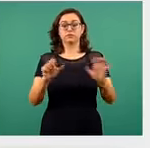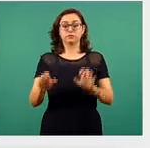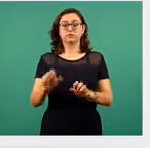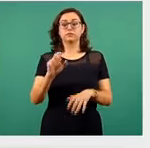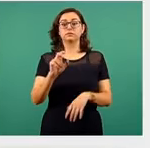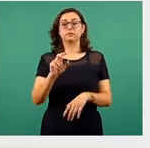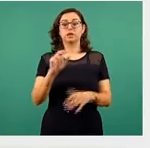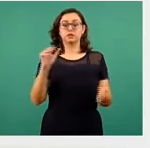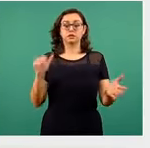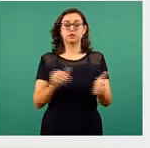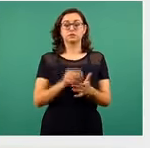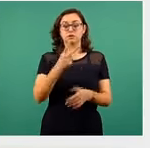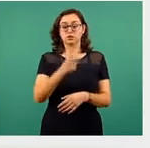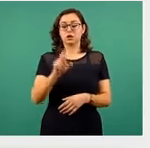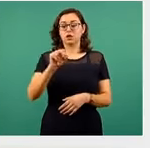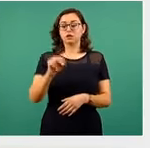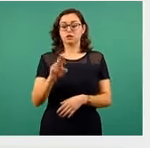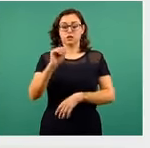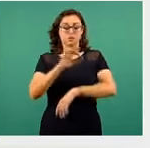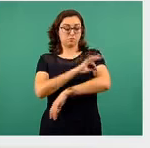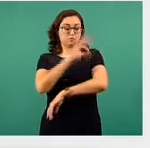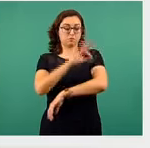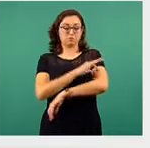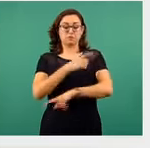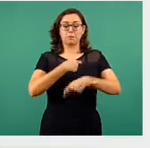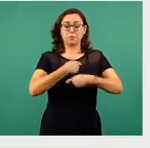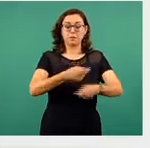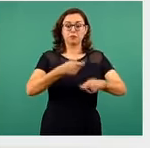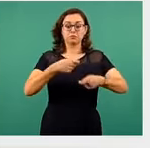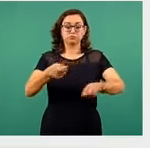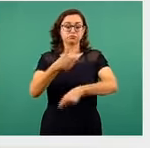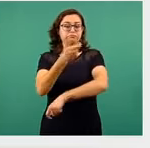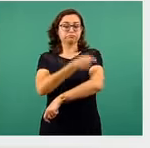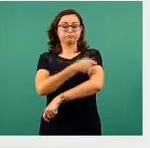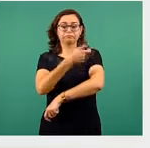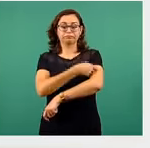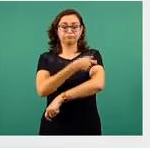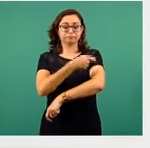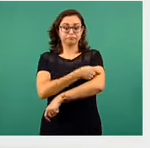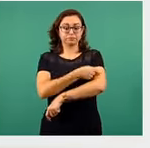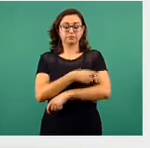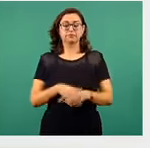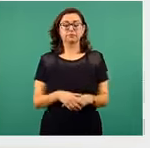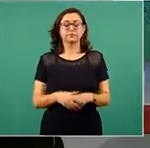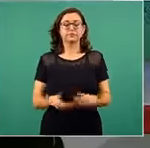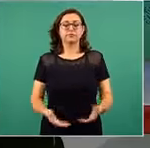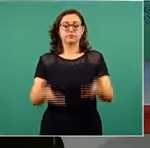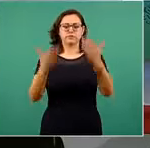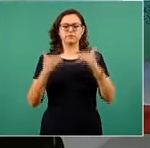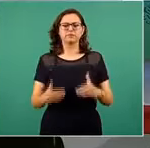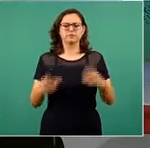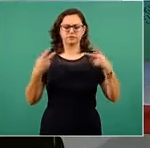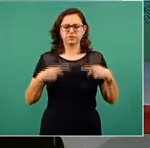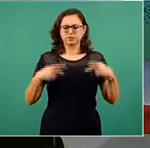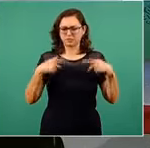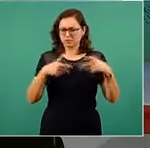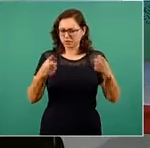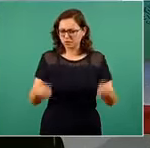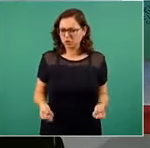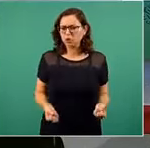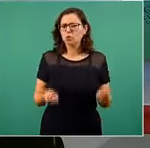34.600.289 dosis de vacunas aplicadas en una cantidad, vemos en la siguiente, de personas que